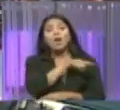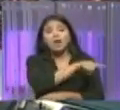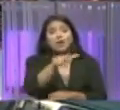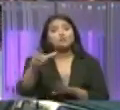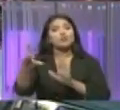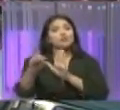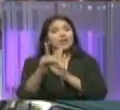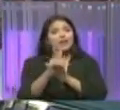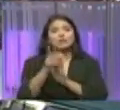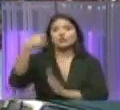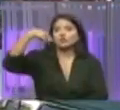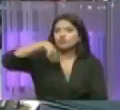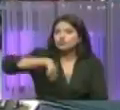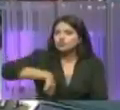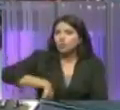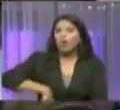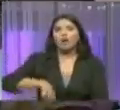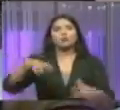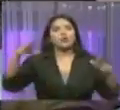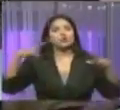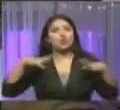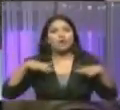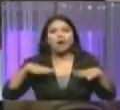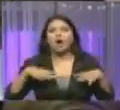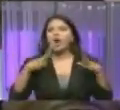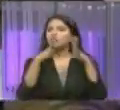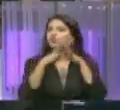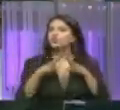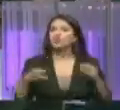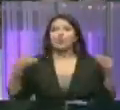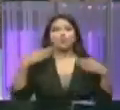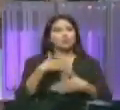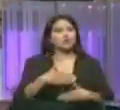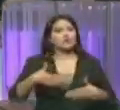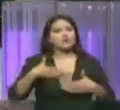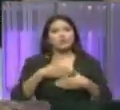a su sueldo, a sus vacaciones y a todo su disfrute.